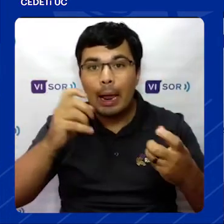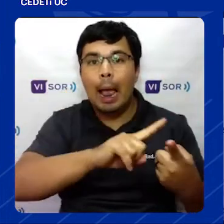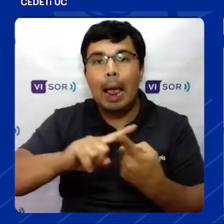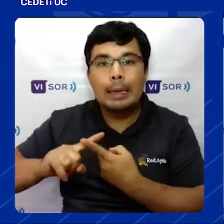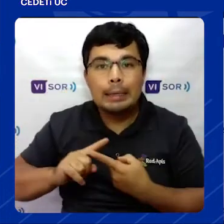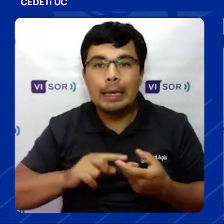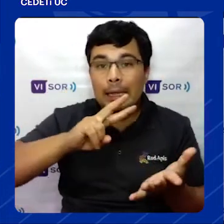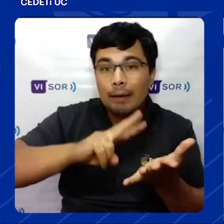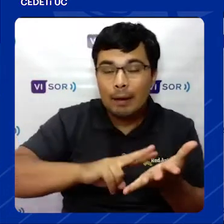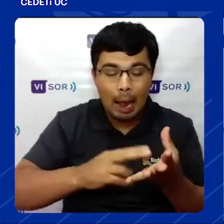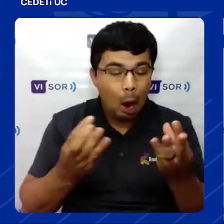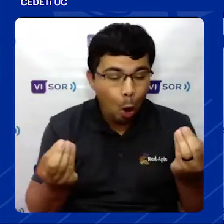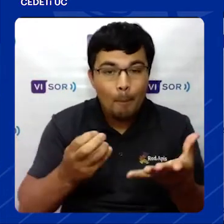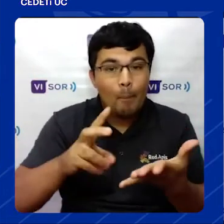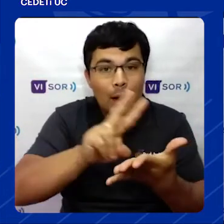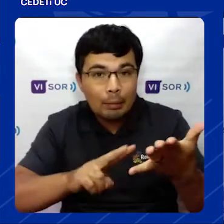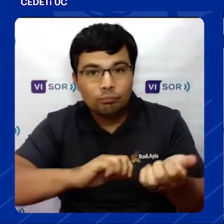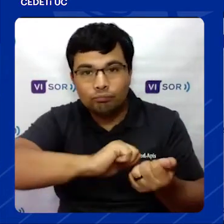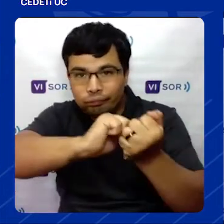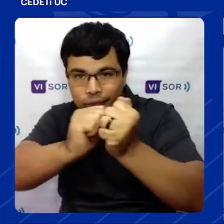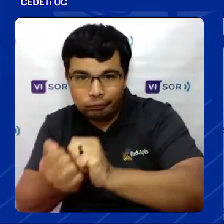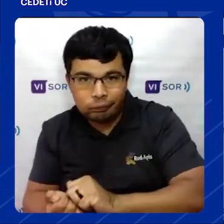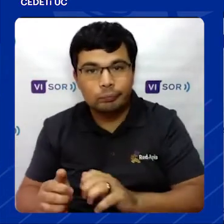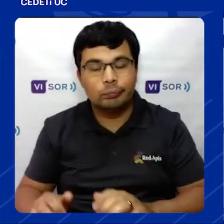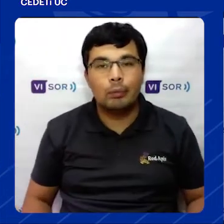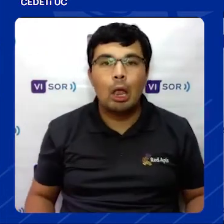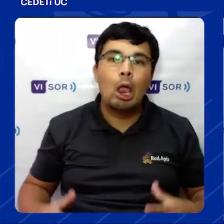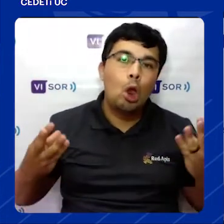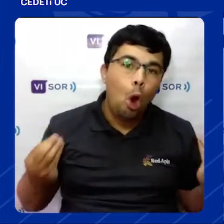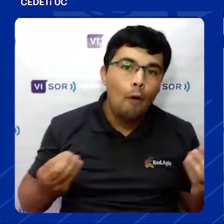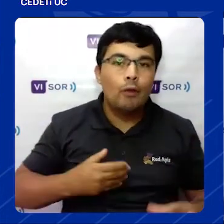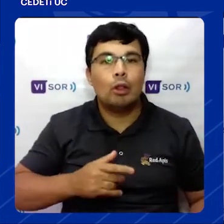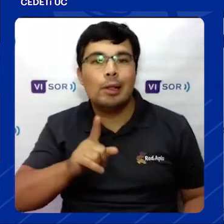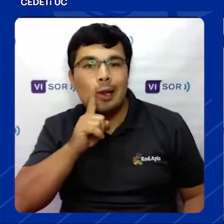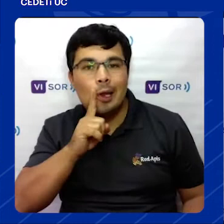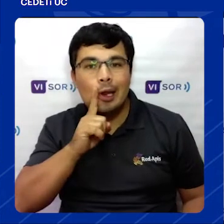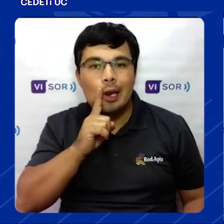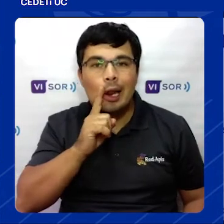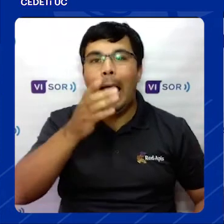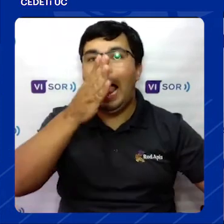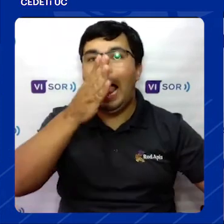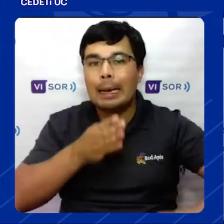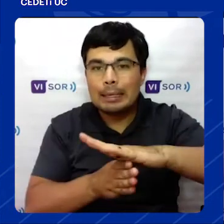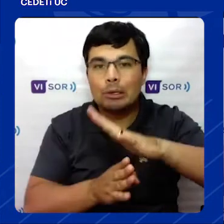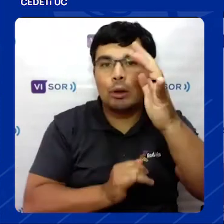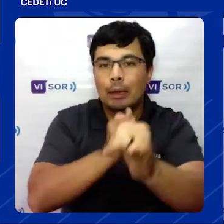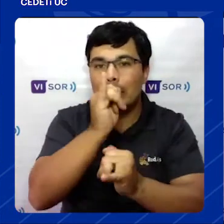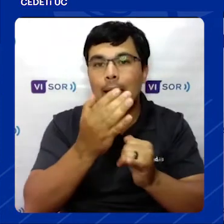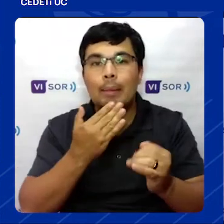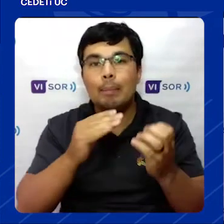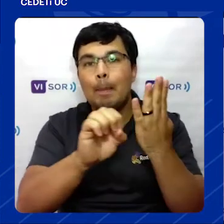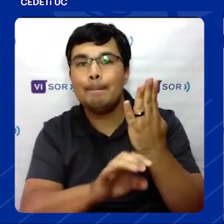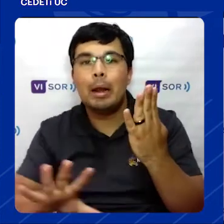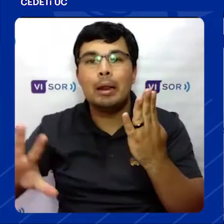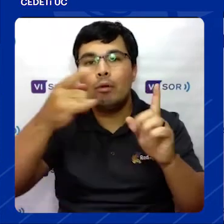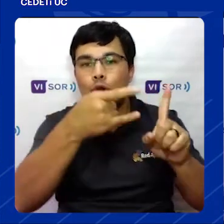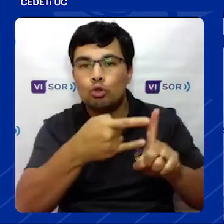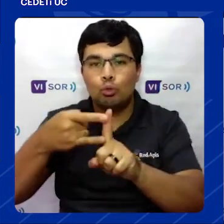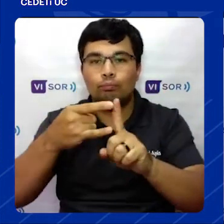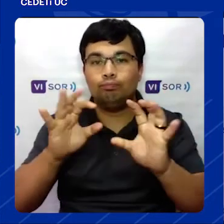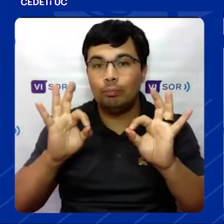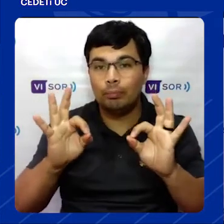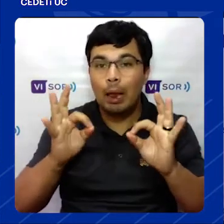hacer realmente una adaptación de textos. Ya, y bueno, y tenemos que tener obviamente acceso a Internet y a la plataforma Zoom, que es por Zoom donde serán las